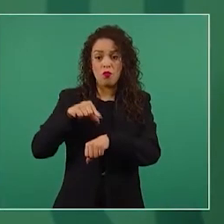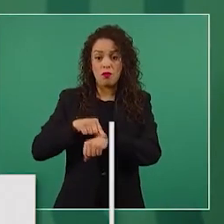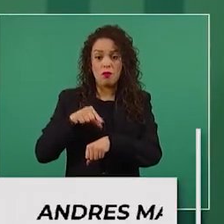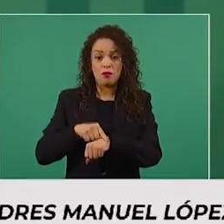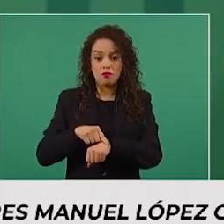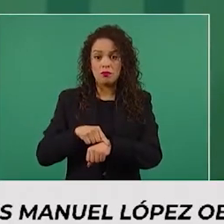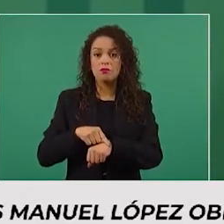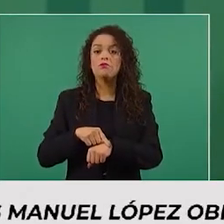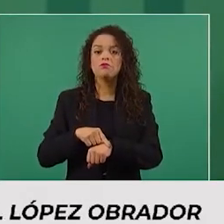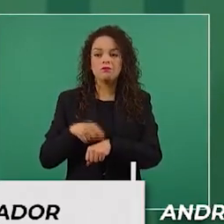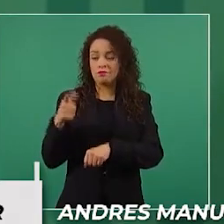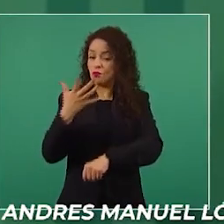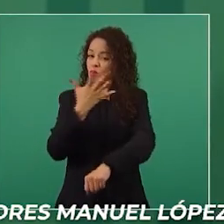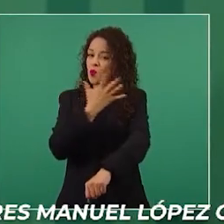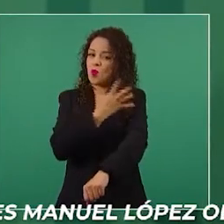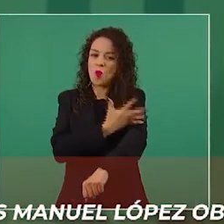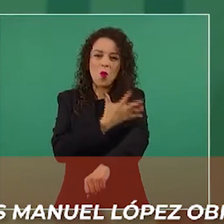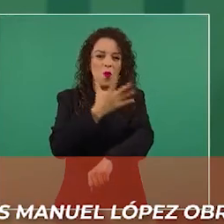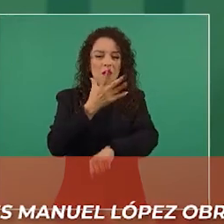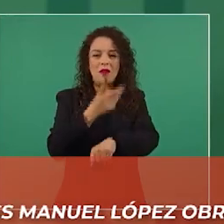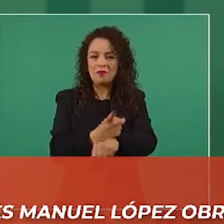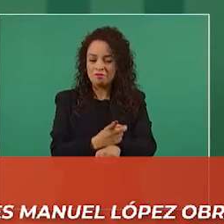hombre honesto,